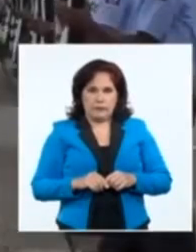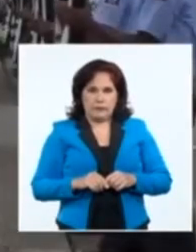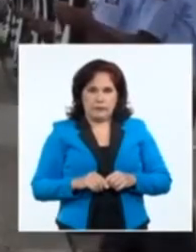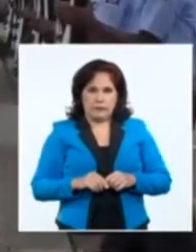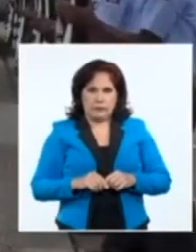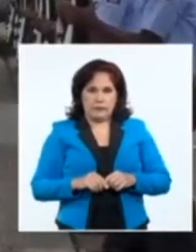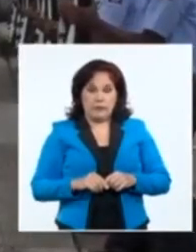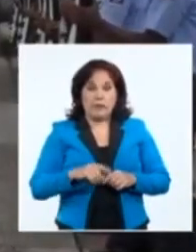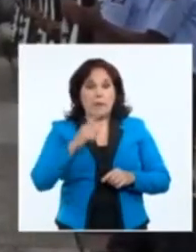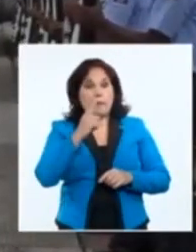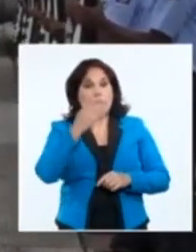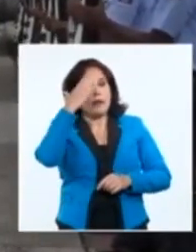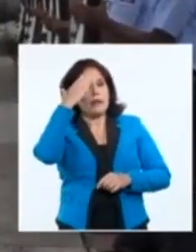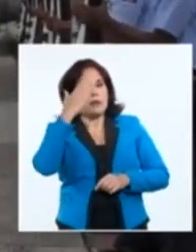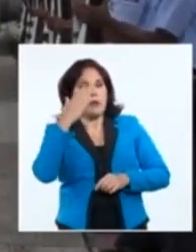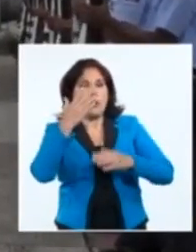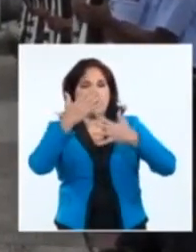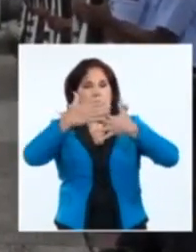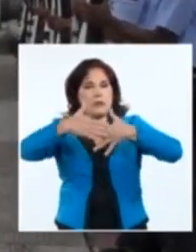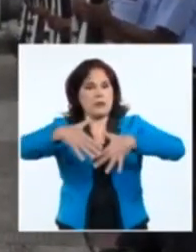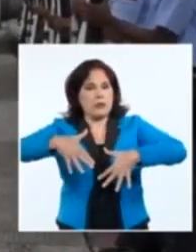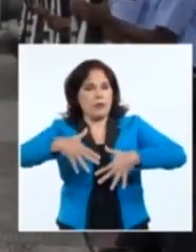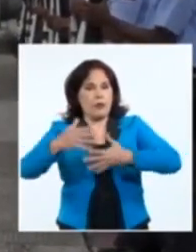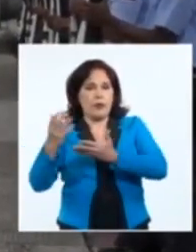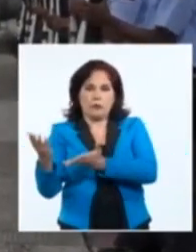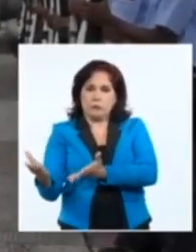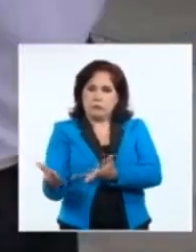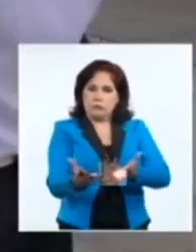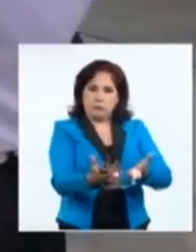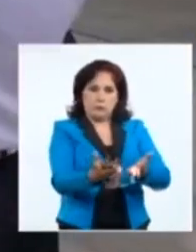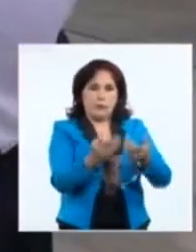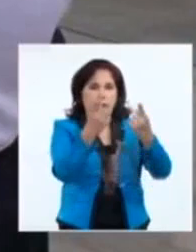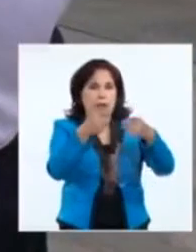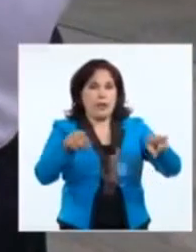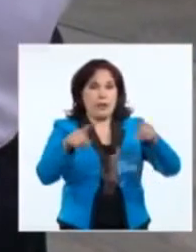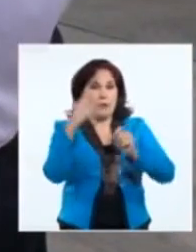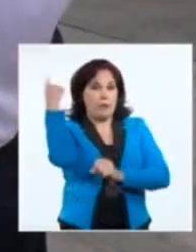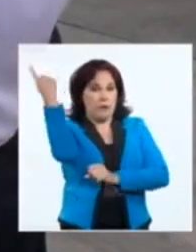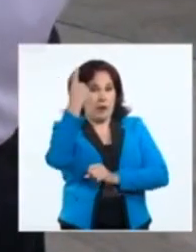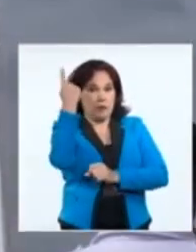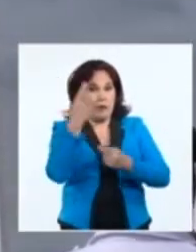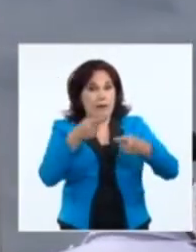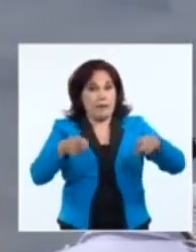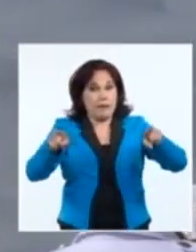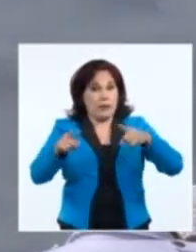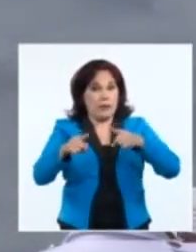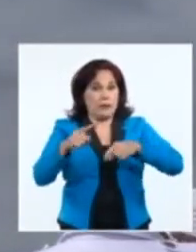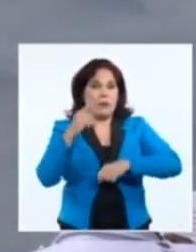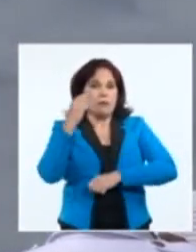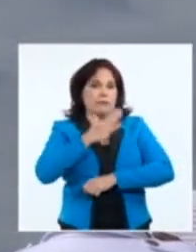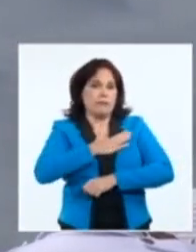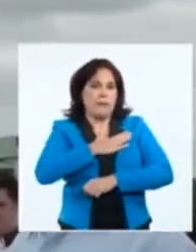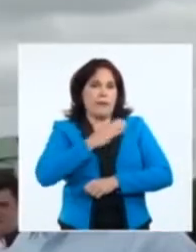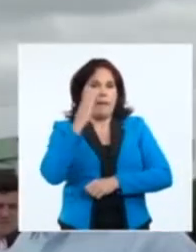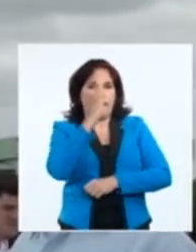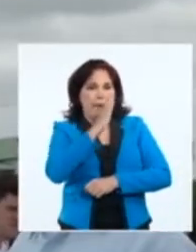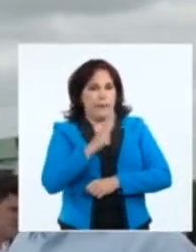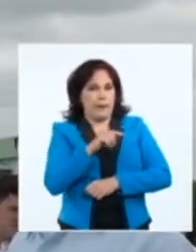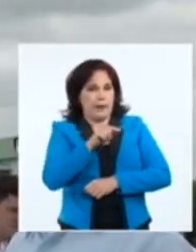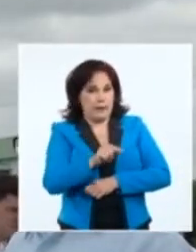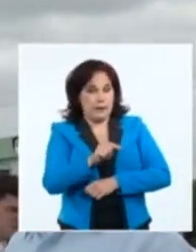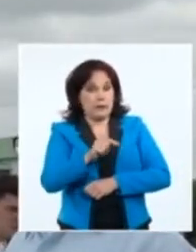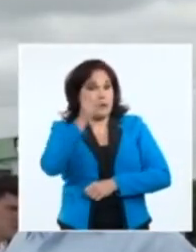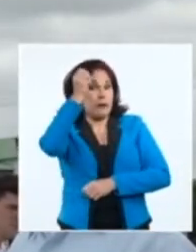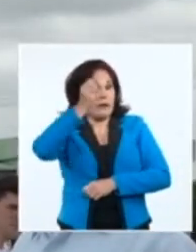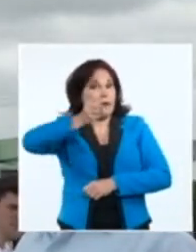Luego del primer saludo, la ceremonia de recibimiento, en la que se escucharon los himnos nacionales de ambos países y donde el mandatario cubano recibió